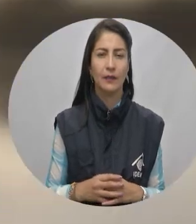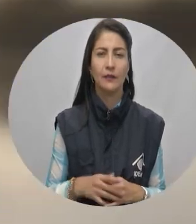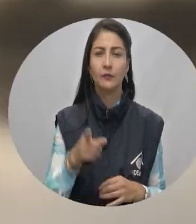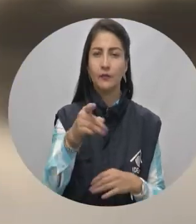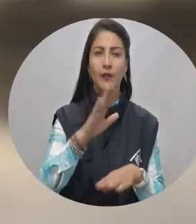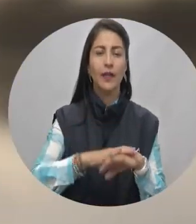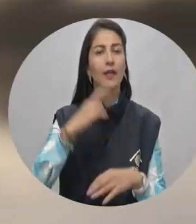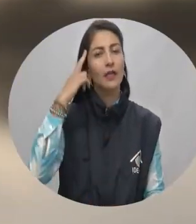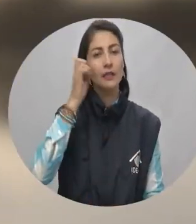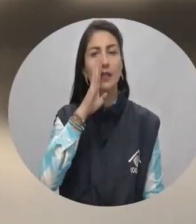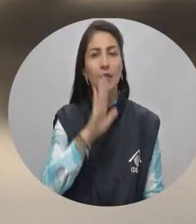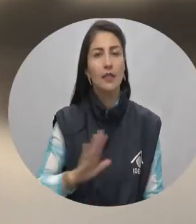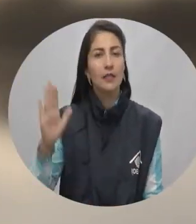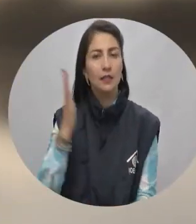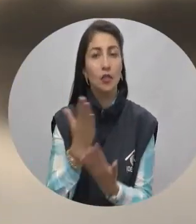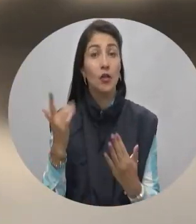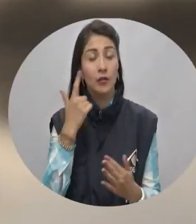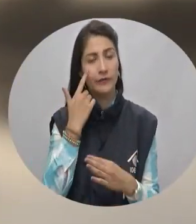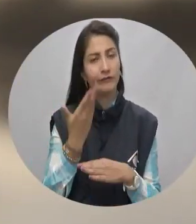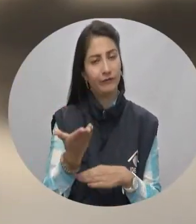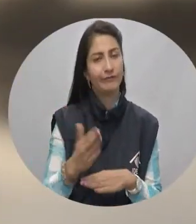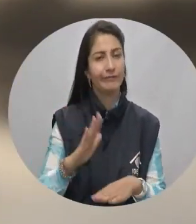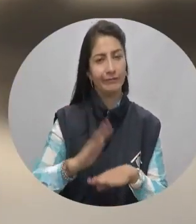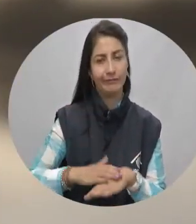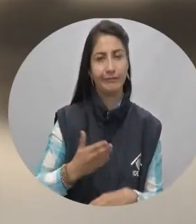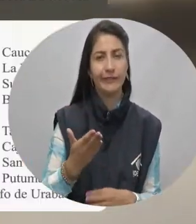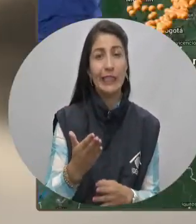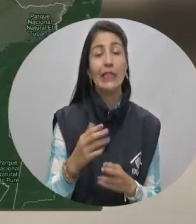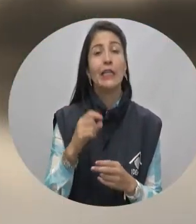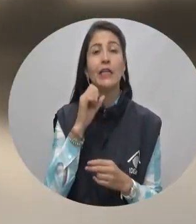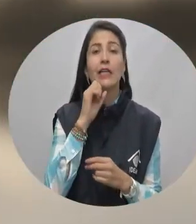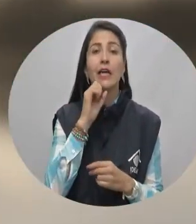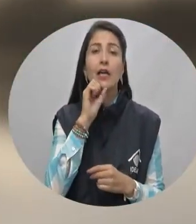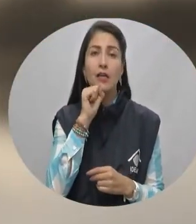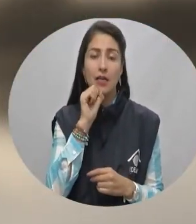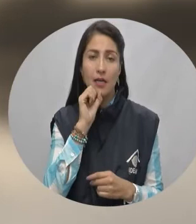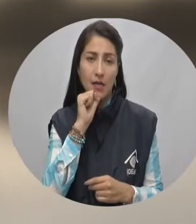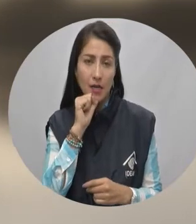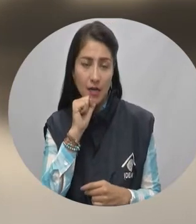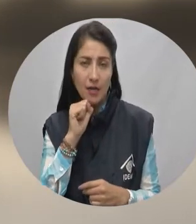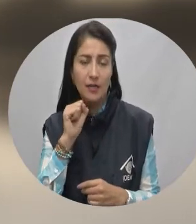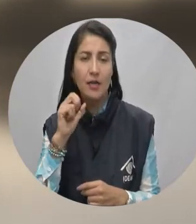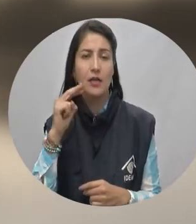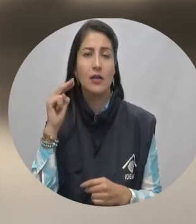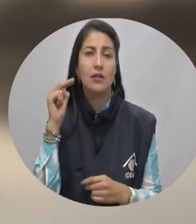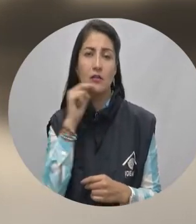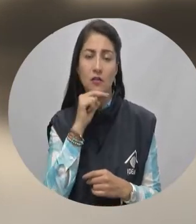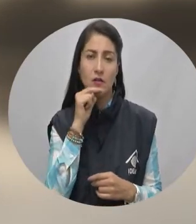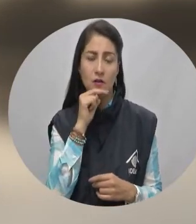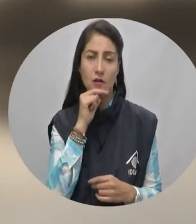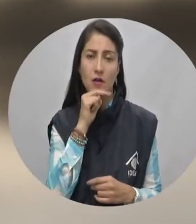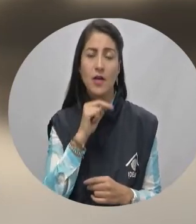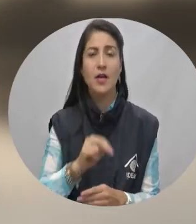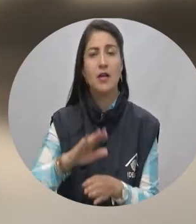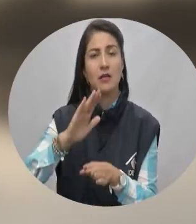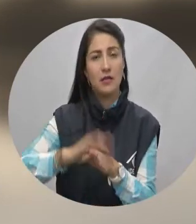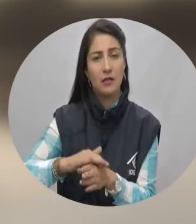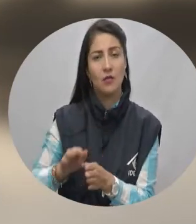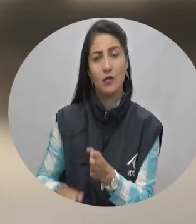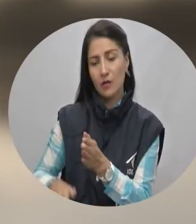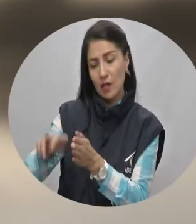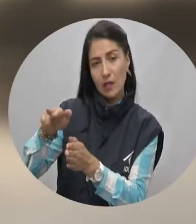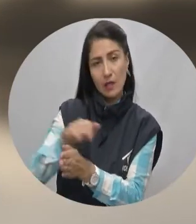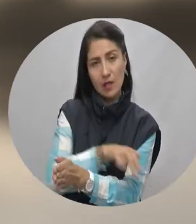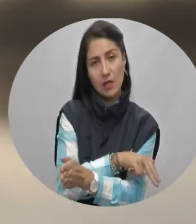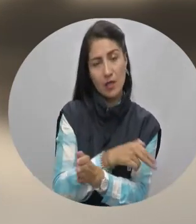zonas. Y ahora, mucha atención a las principales alertas del IDEAM. Alerta roja por desbordamientos en ríos de